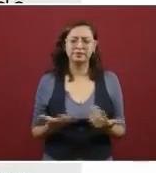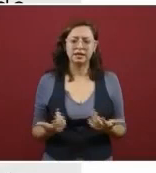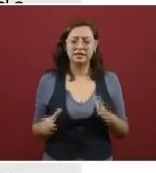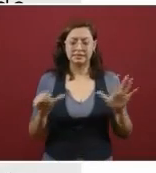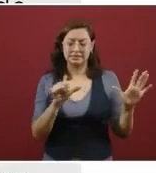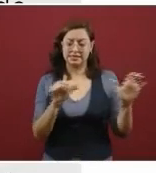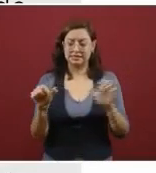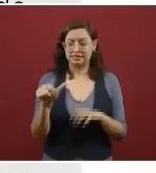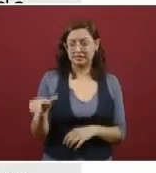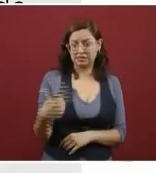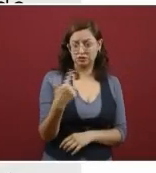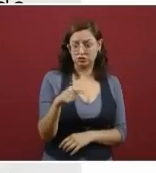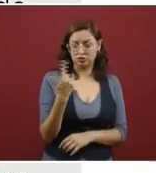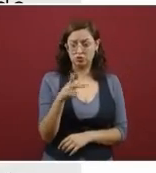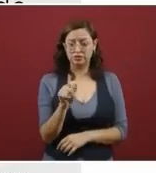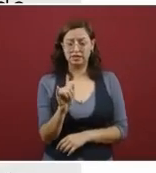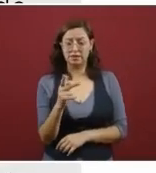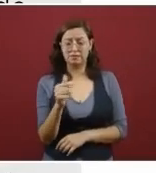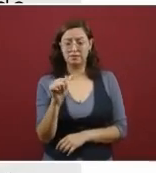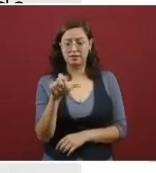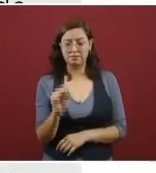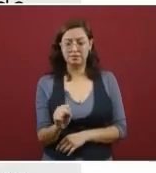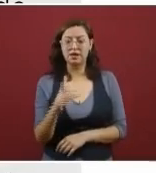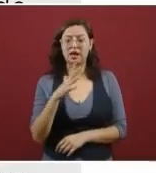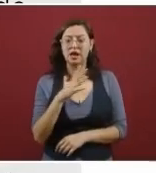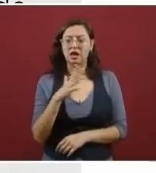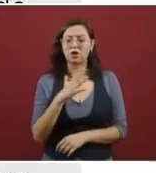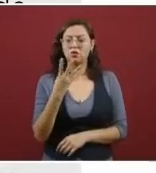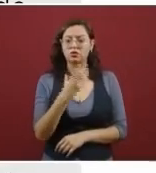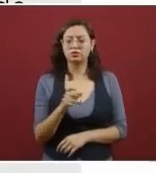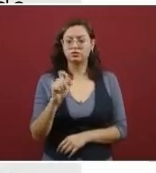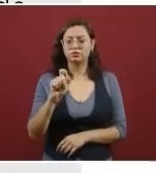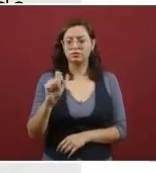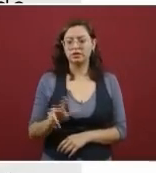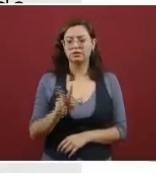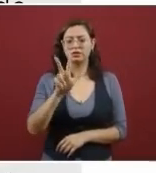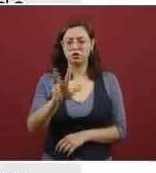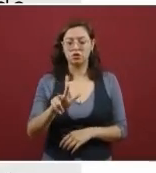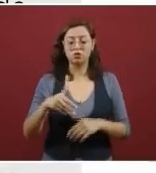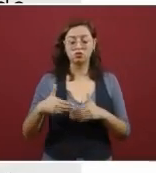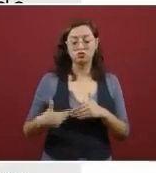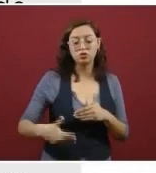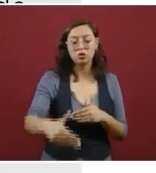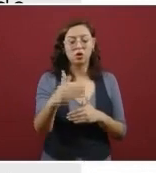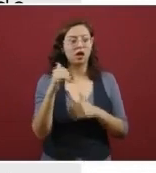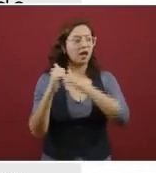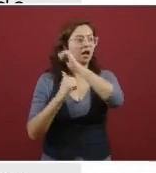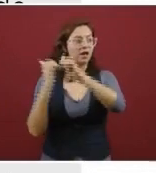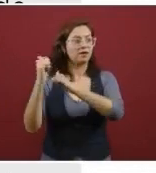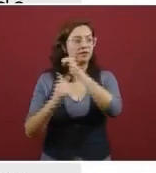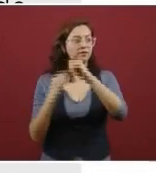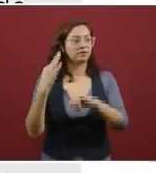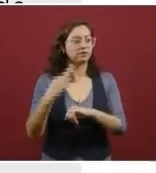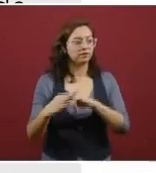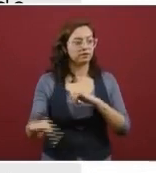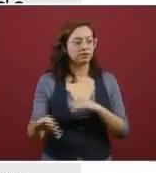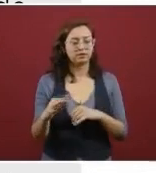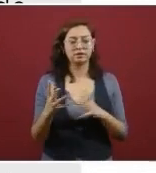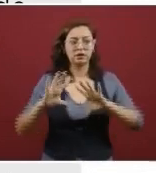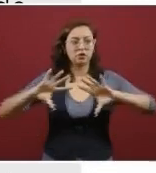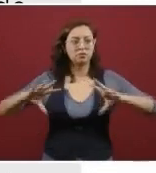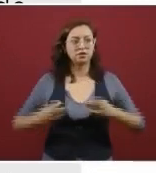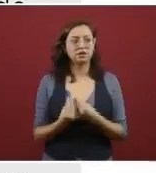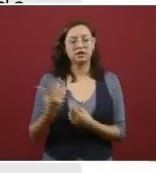612 pipas, tenemos funcionando 428. Esperamos que para fines de este mes ya estén las